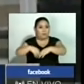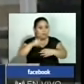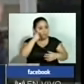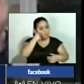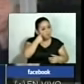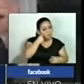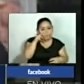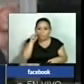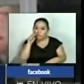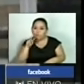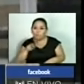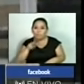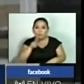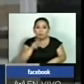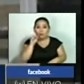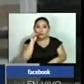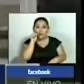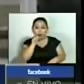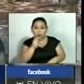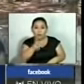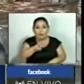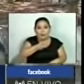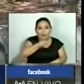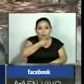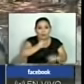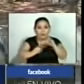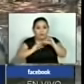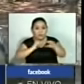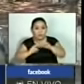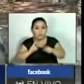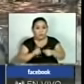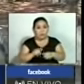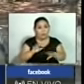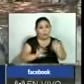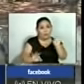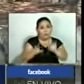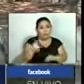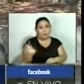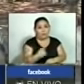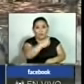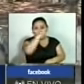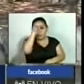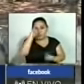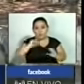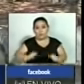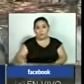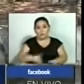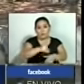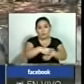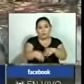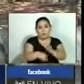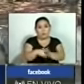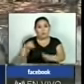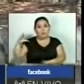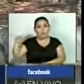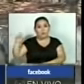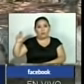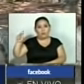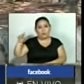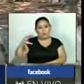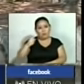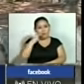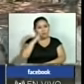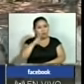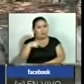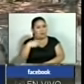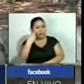confiscación de estos medios de comunicación. Sin embargo, algunos funcionarios de gobierno, como el diputado Carlos Emilio López, ven otra